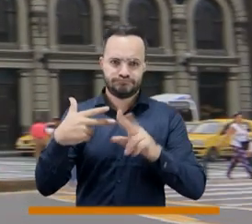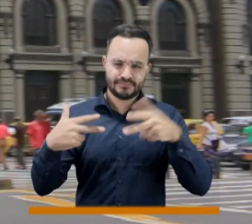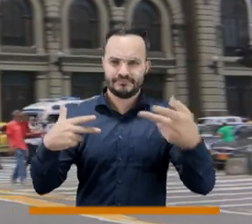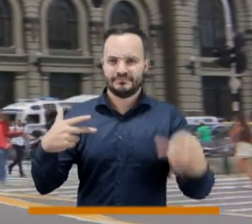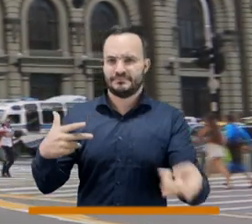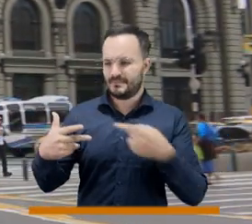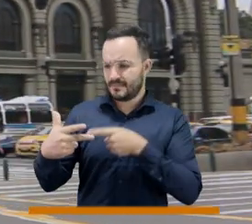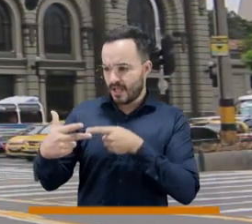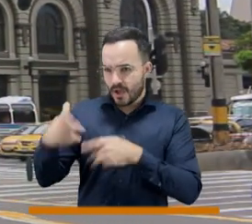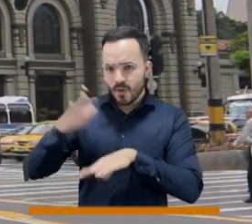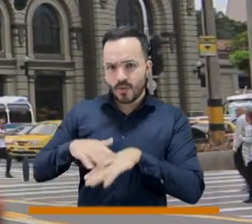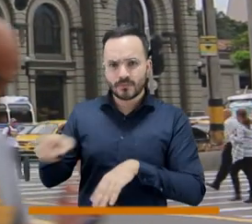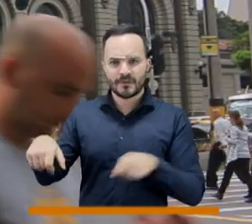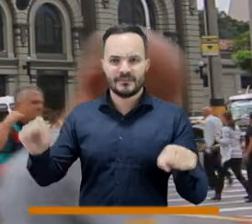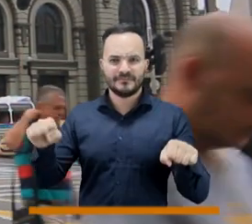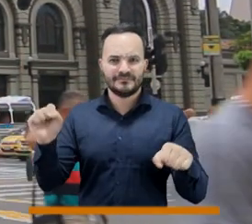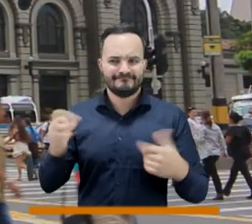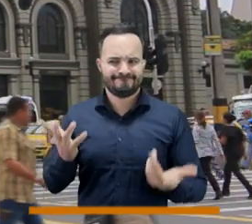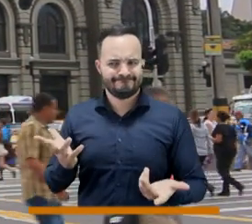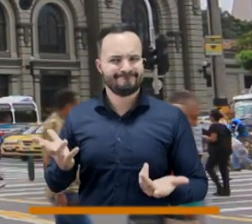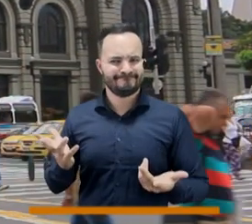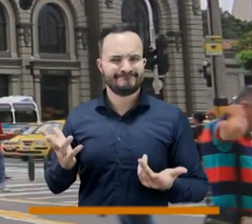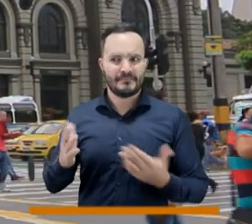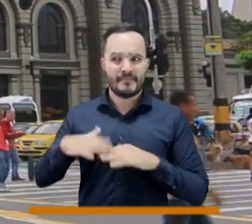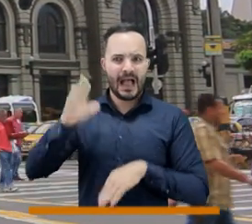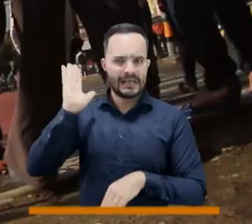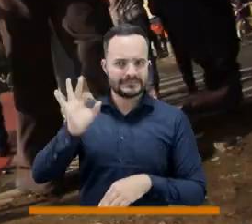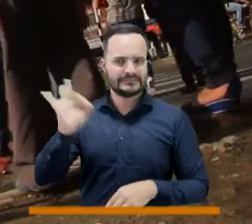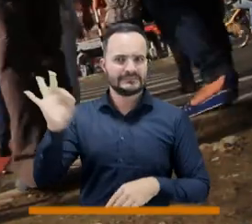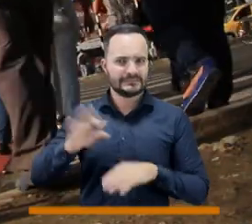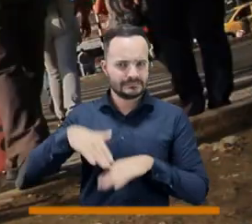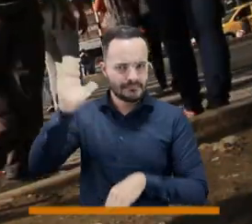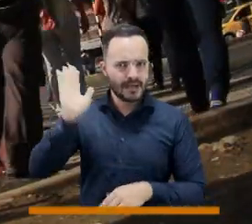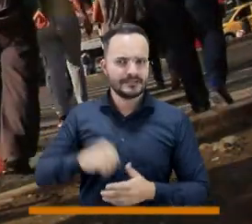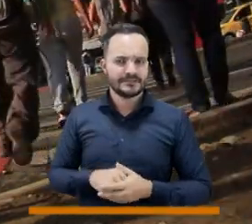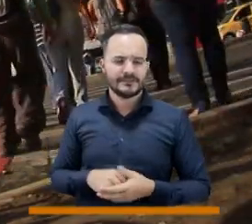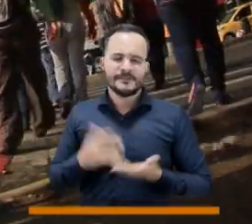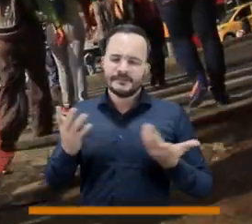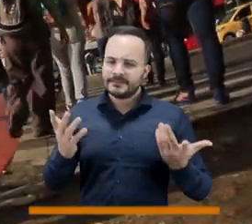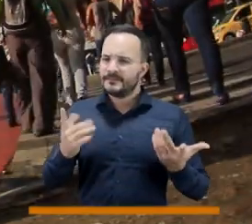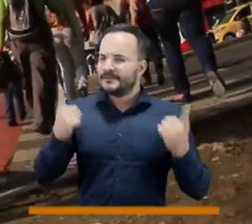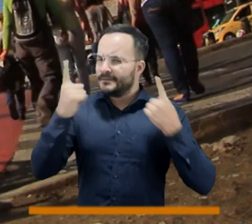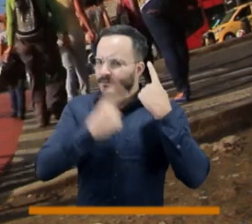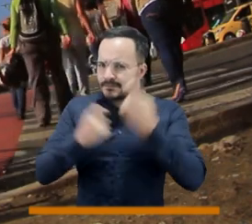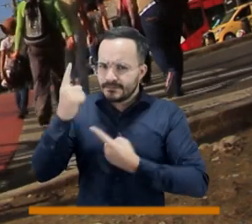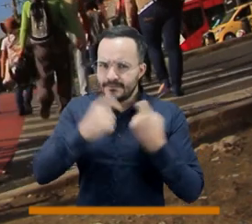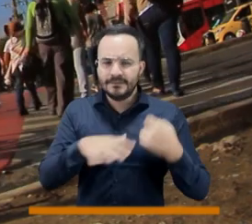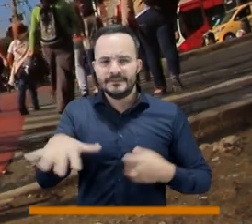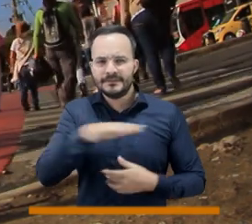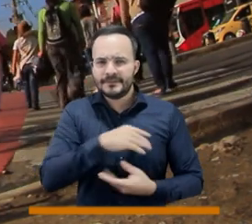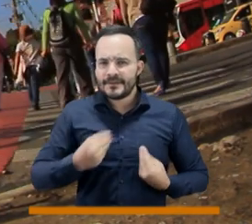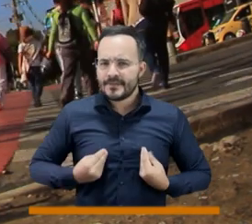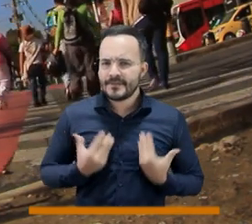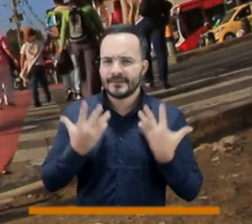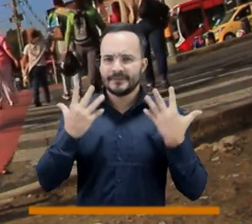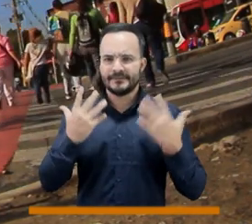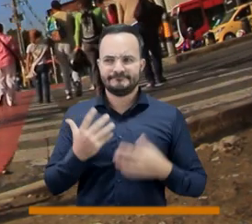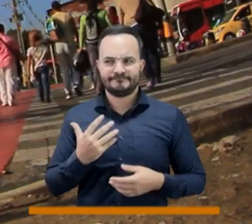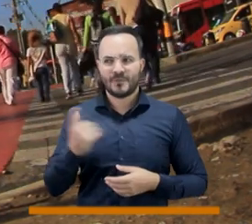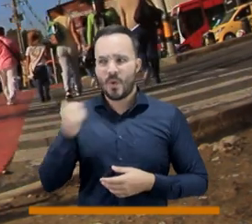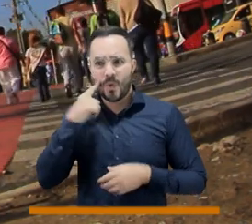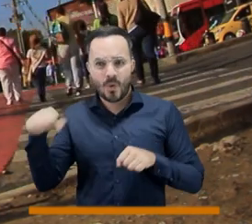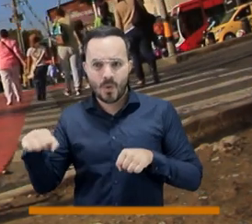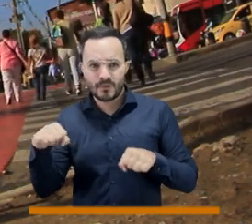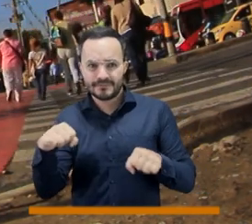son accidentados o incidentados por motos. Así que tenemos que trabajar más el respeto a la vida por